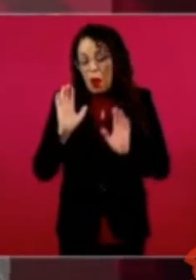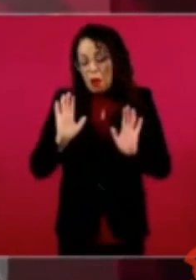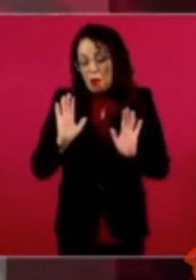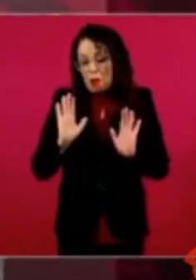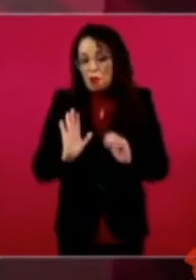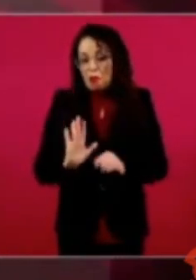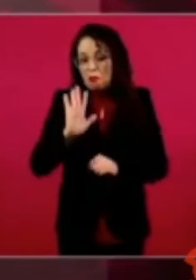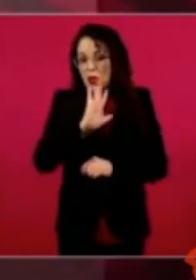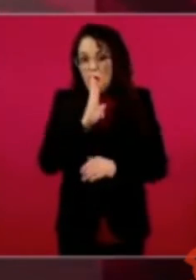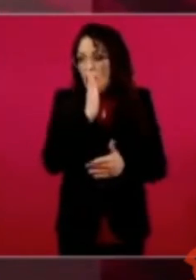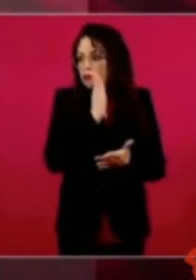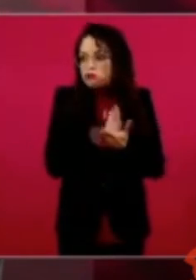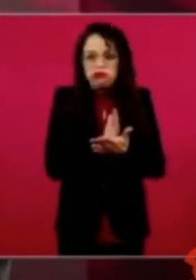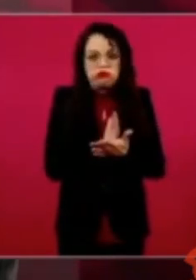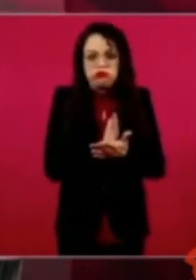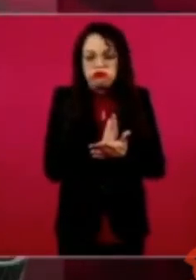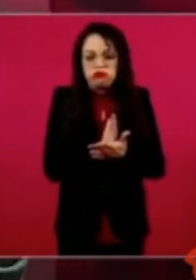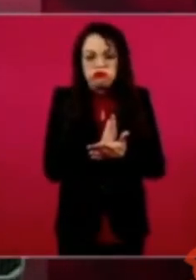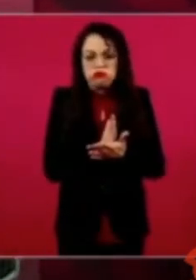Cuando